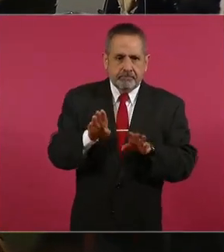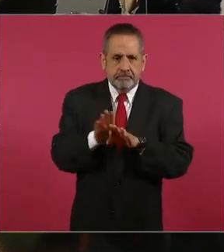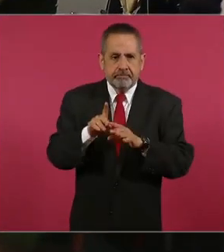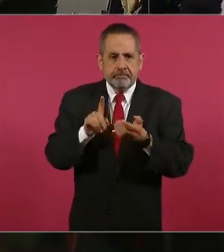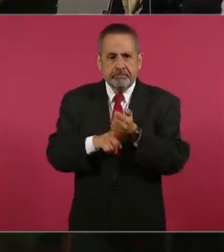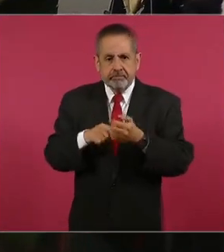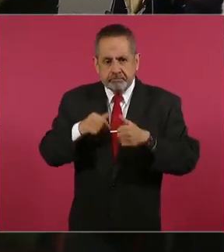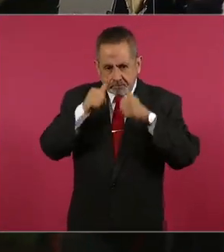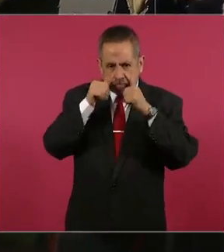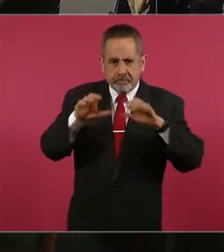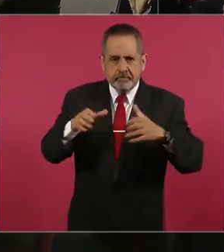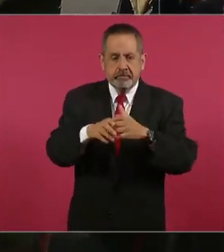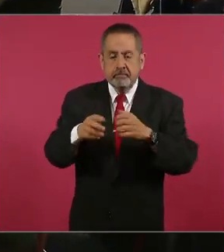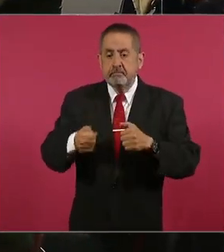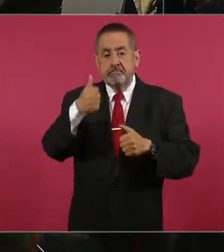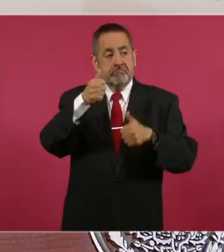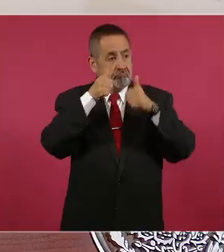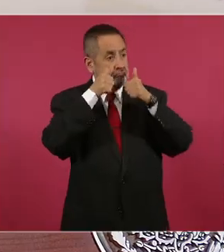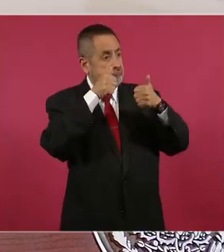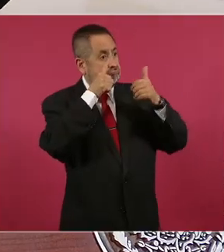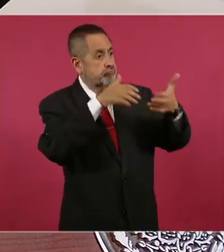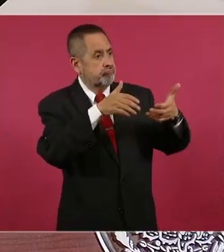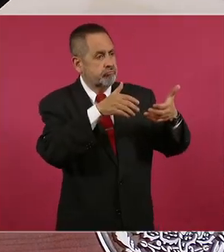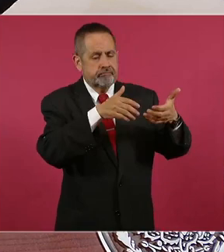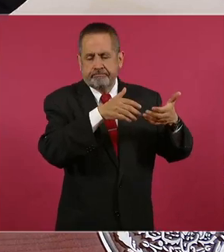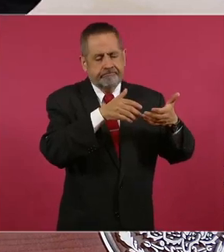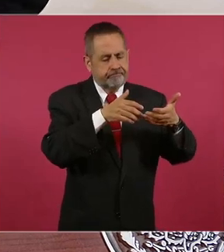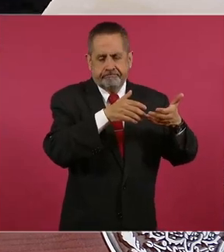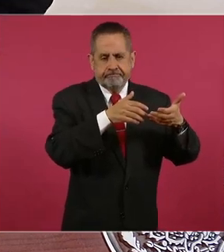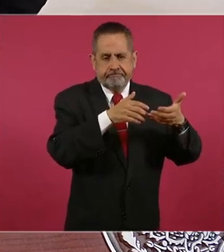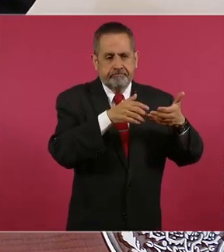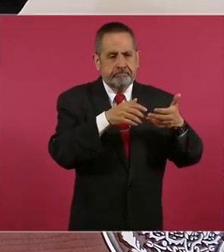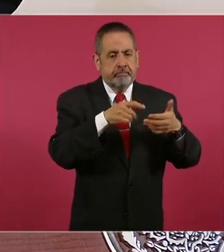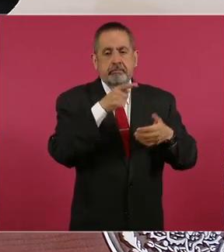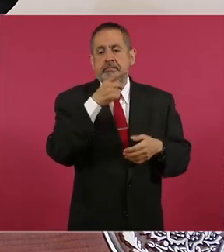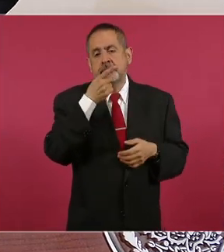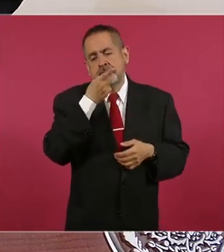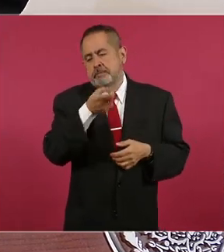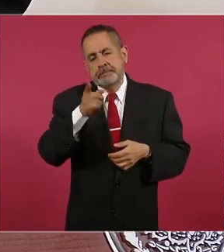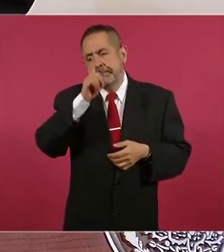se atendía primero arriba, con la mentira,